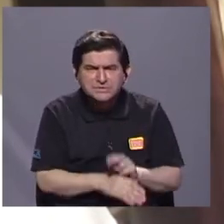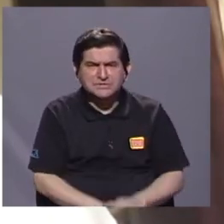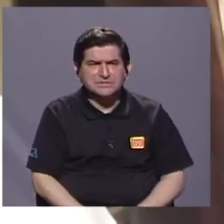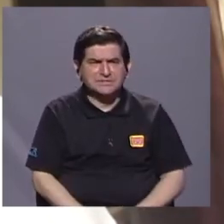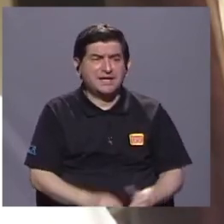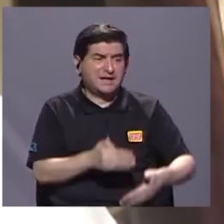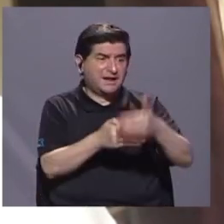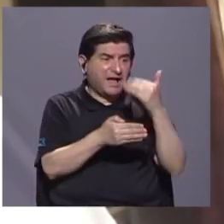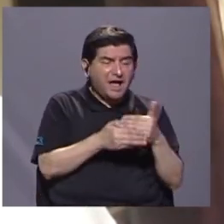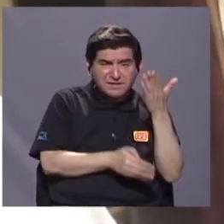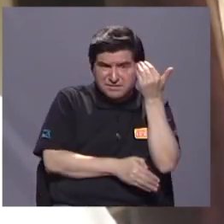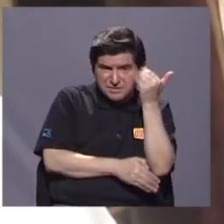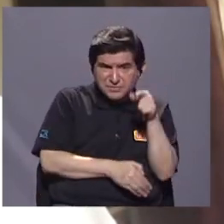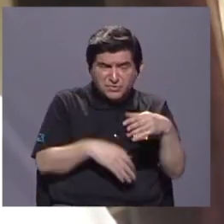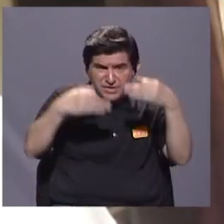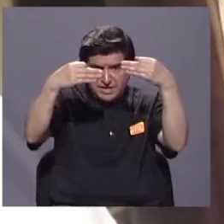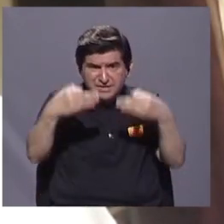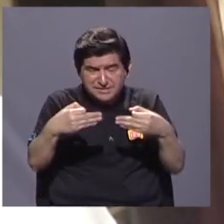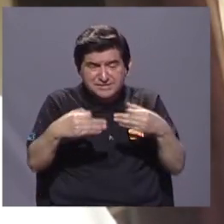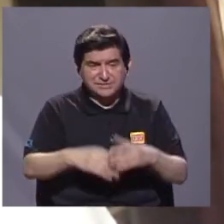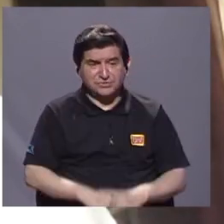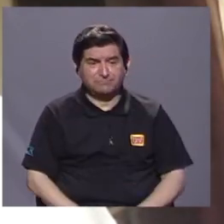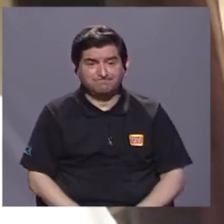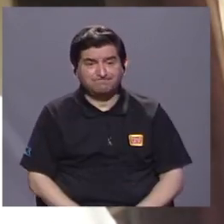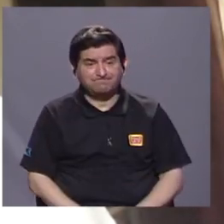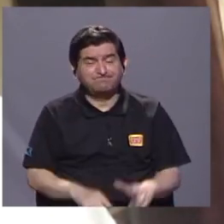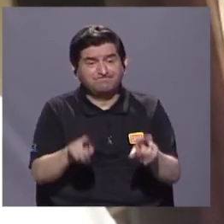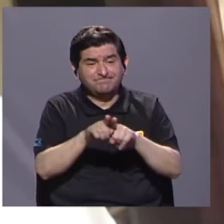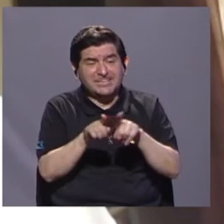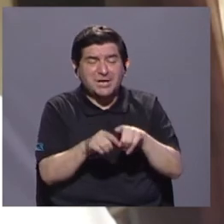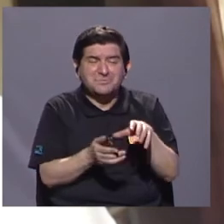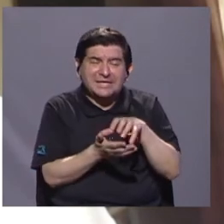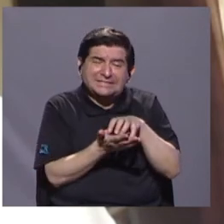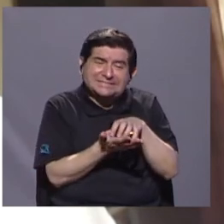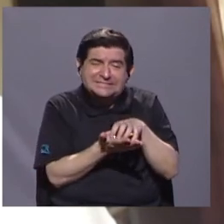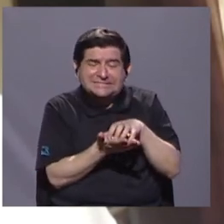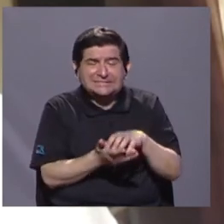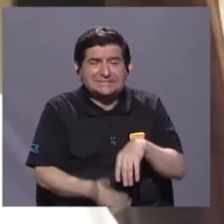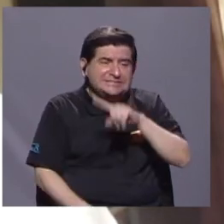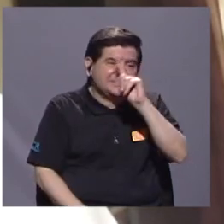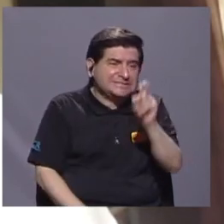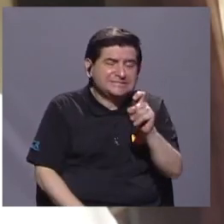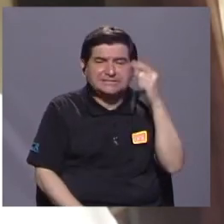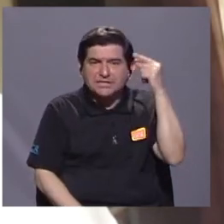utilizaron antes estas medidas es algo, digamos, también cuestionable. Yo creo que el gobierno